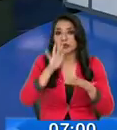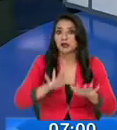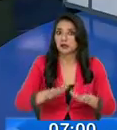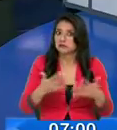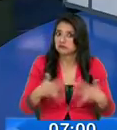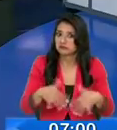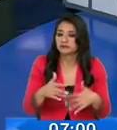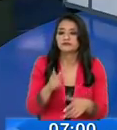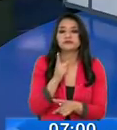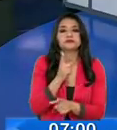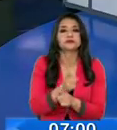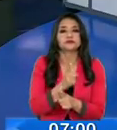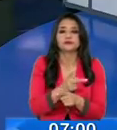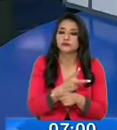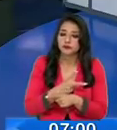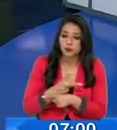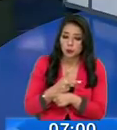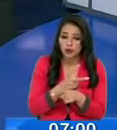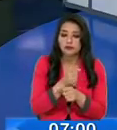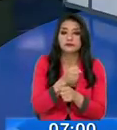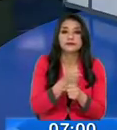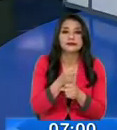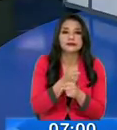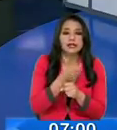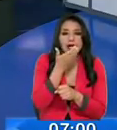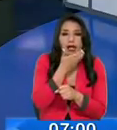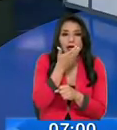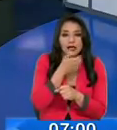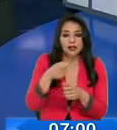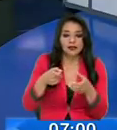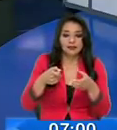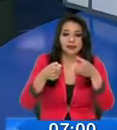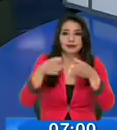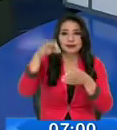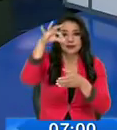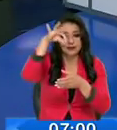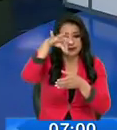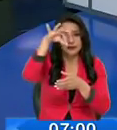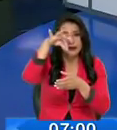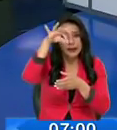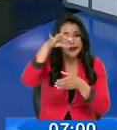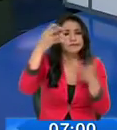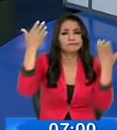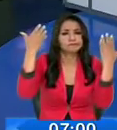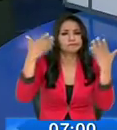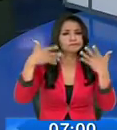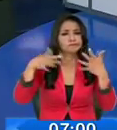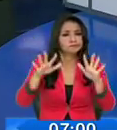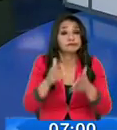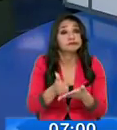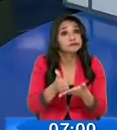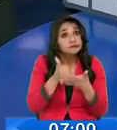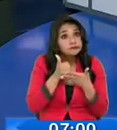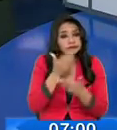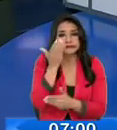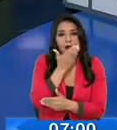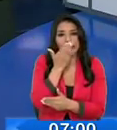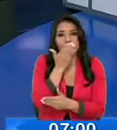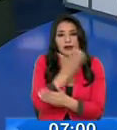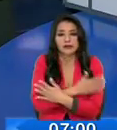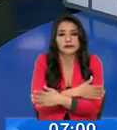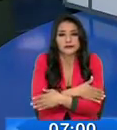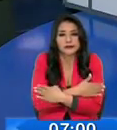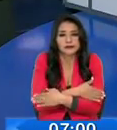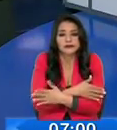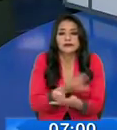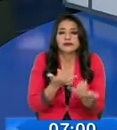Así que usted, cafecito caliente, agüita de té, una agüita de vieja, lo que quiera. Claro, para que se caliente en este día